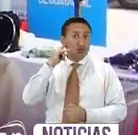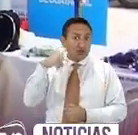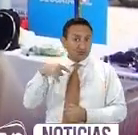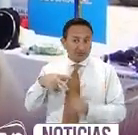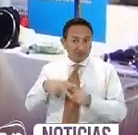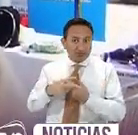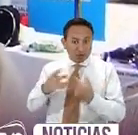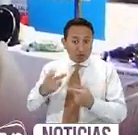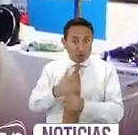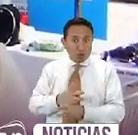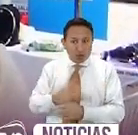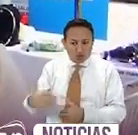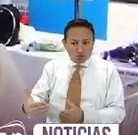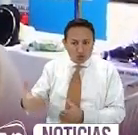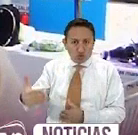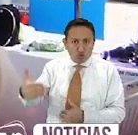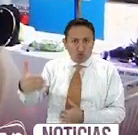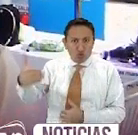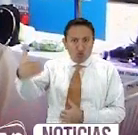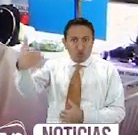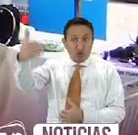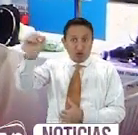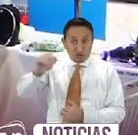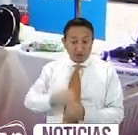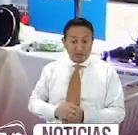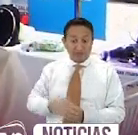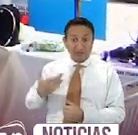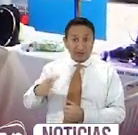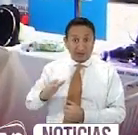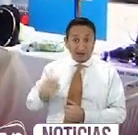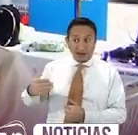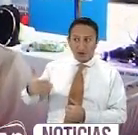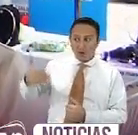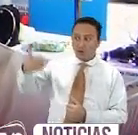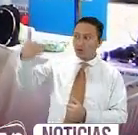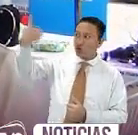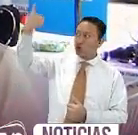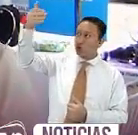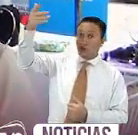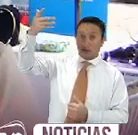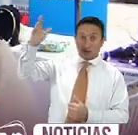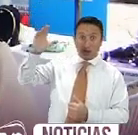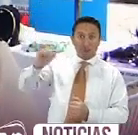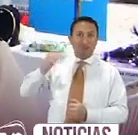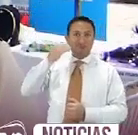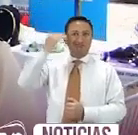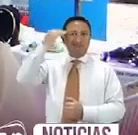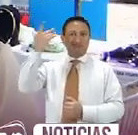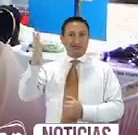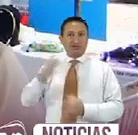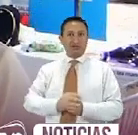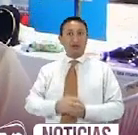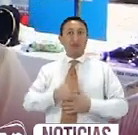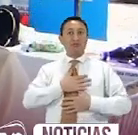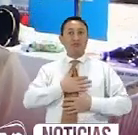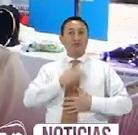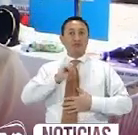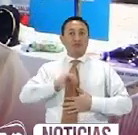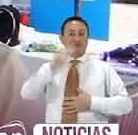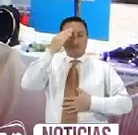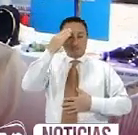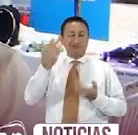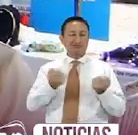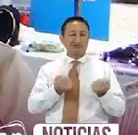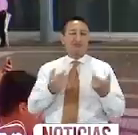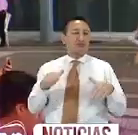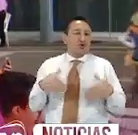empecemos a cuidar y así cuando ya lleguemos a una edad ya mucho más madura, ya nosotros ya sepamos cómo manejar